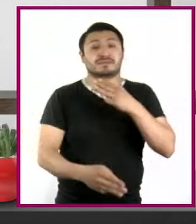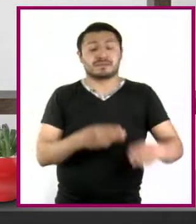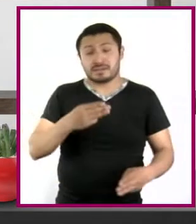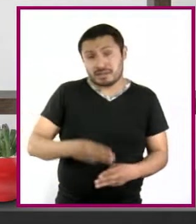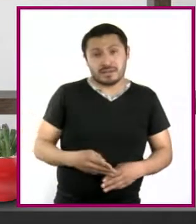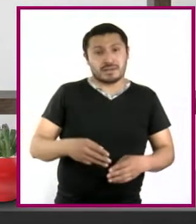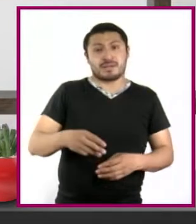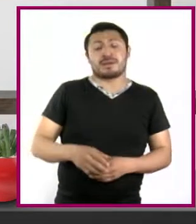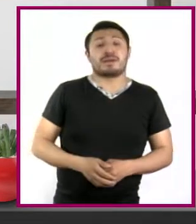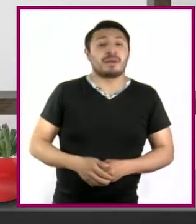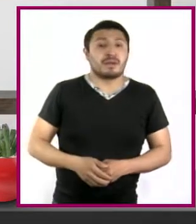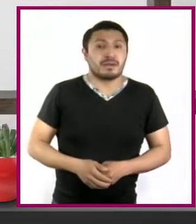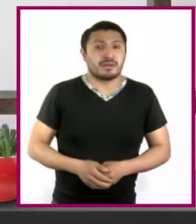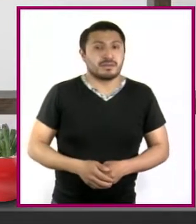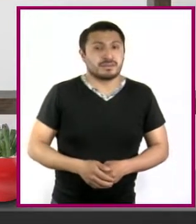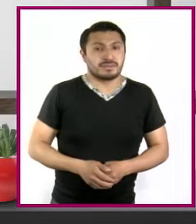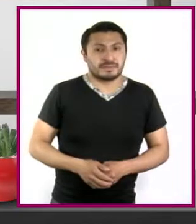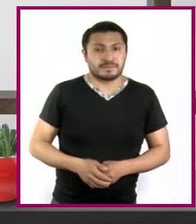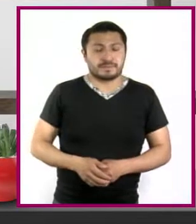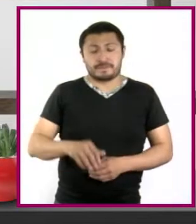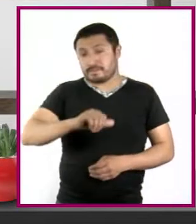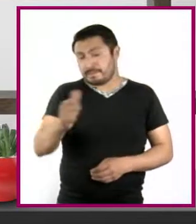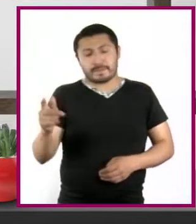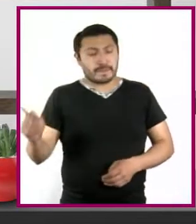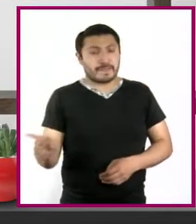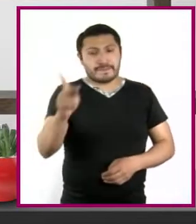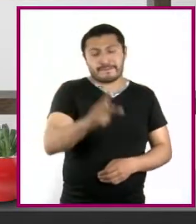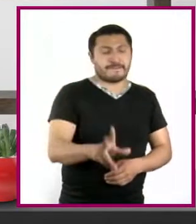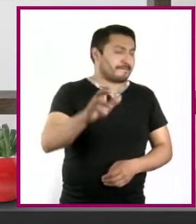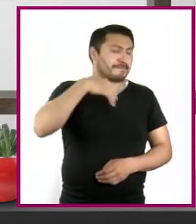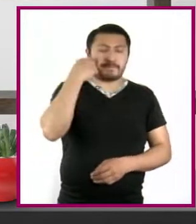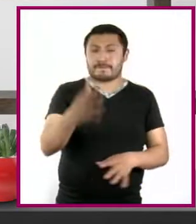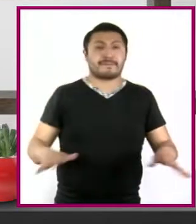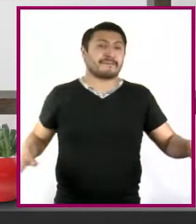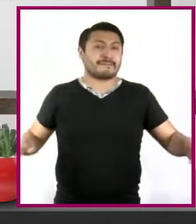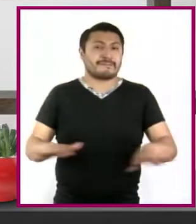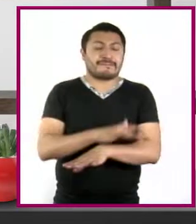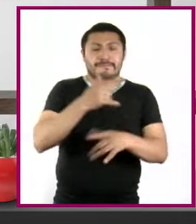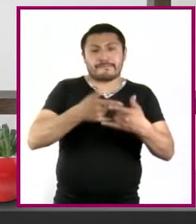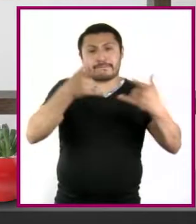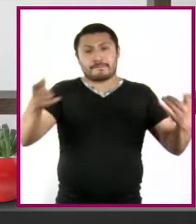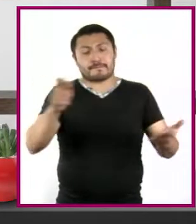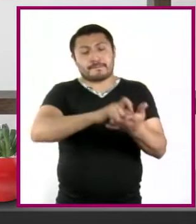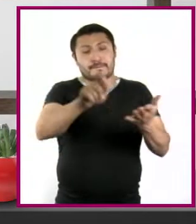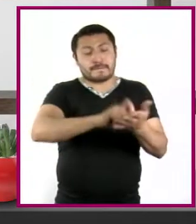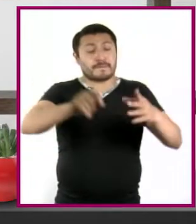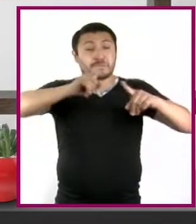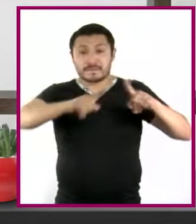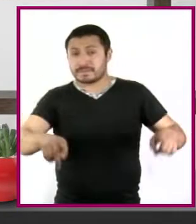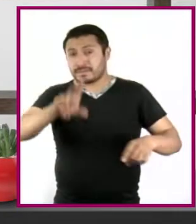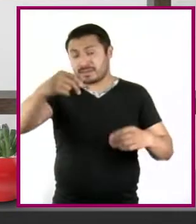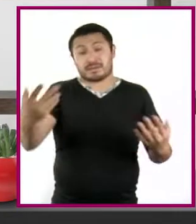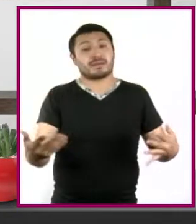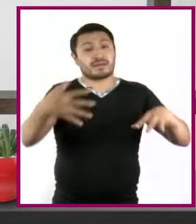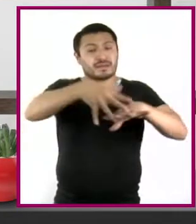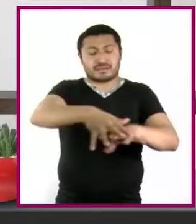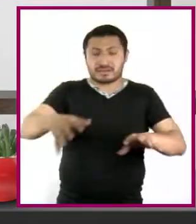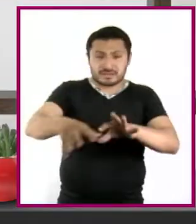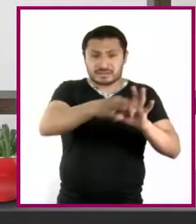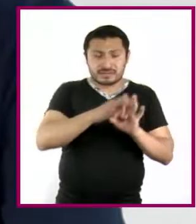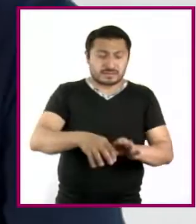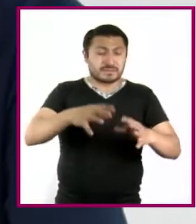Ni esta ni las corrientes que le son afines pretenden sustituir otras formas de escribir historia, sino complementarlas, ampliarlas